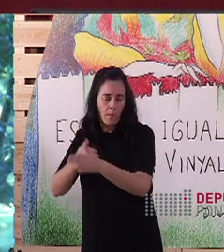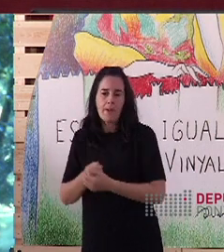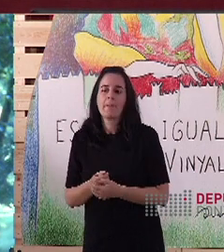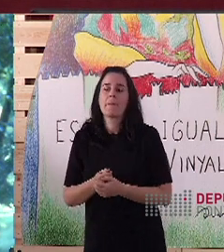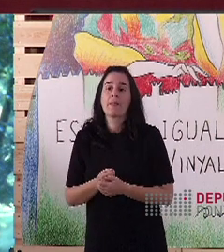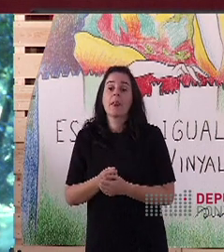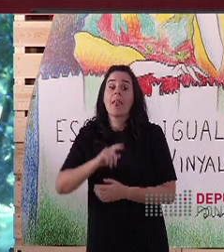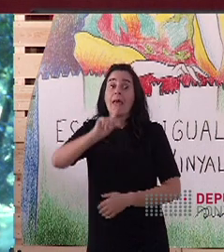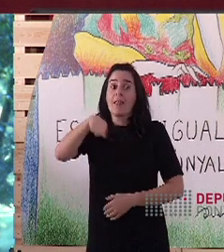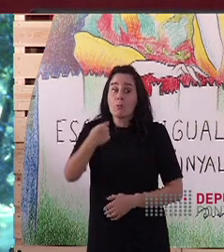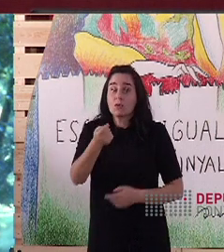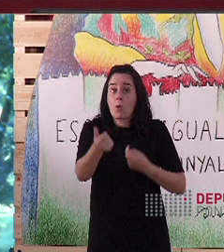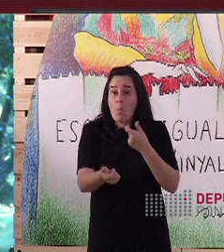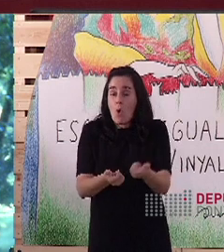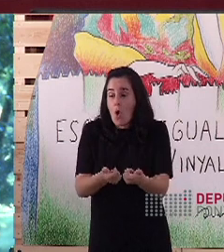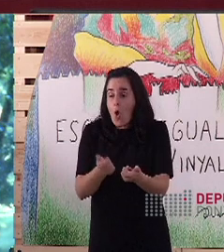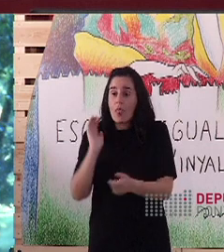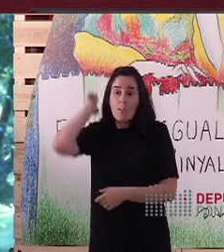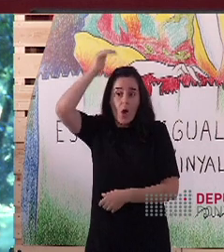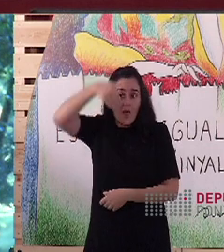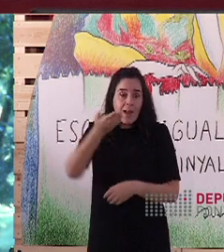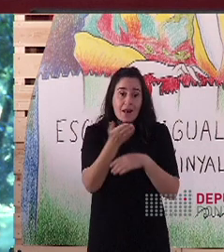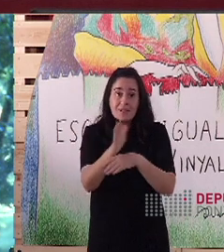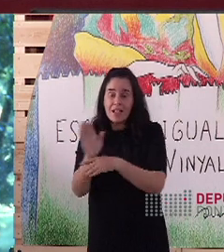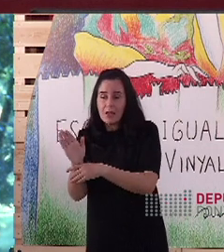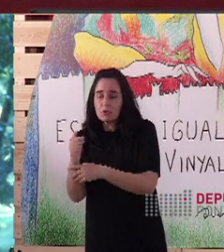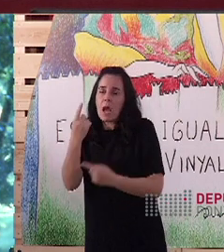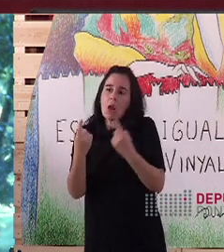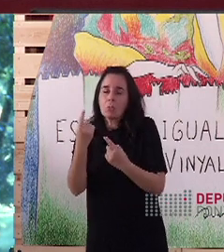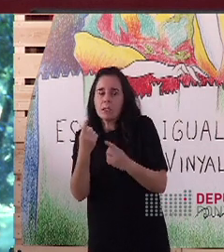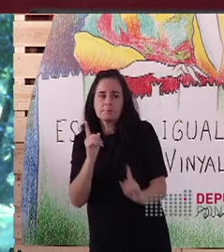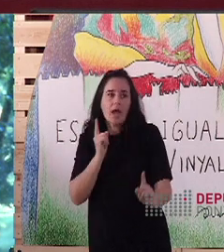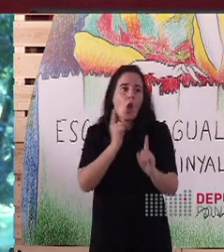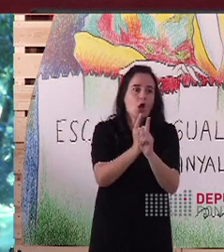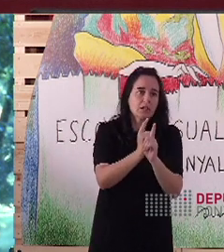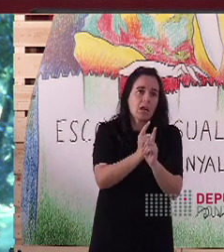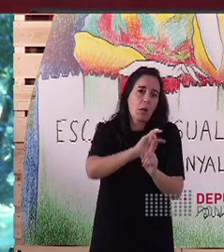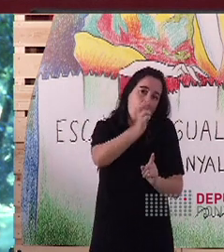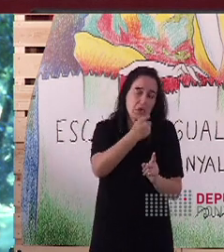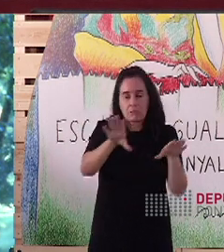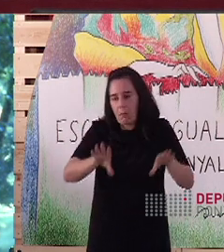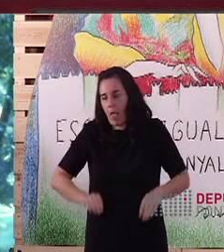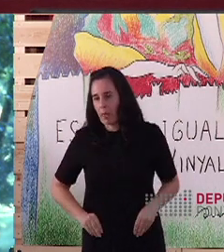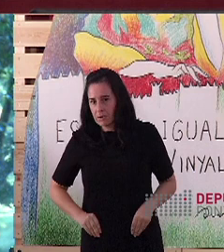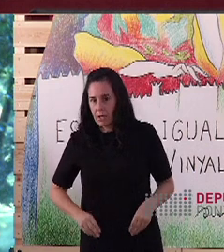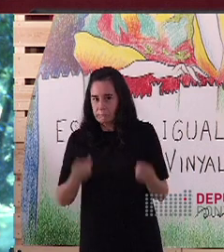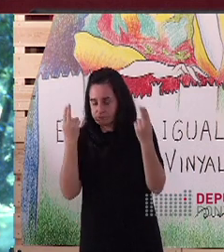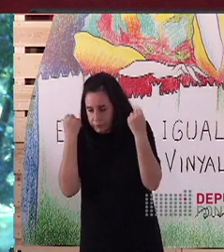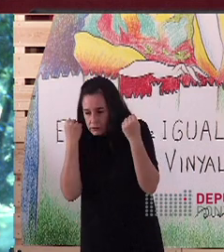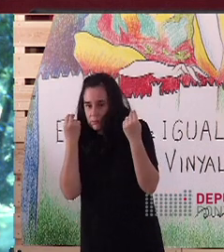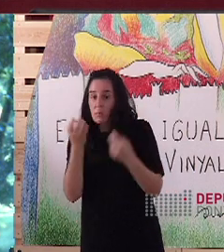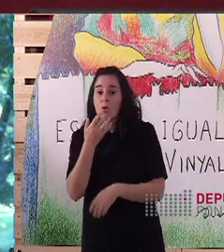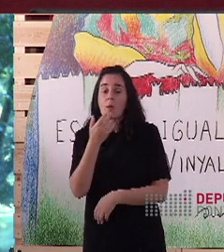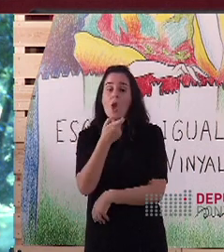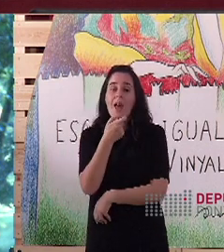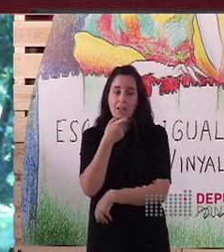las democracias representativas a veces se opusieron con más fuerza, a veces se entregaron. Fue el caso en Inglaterra